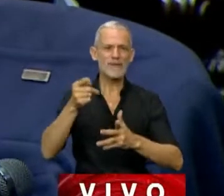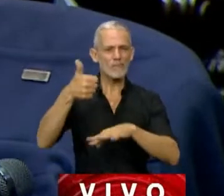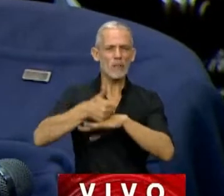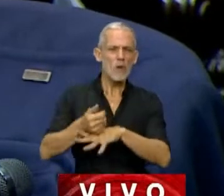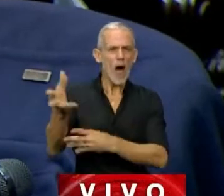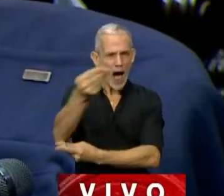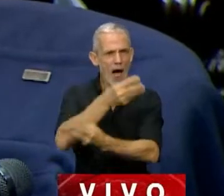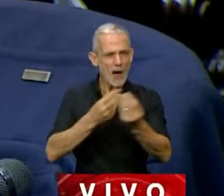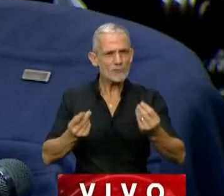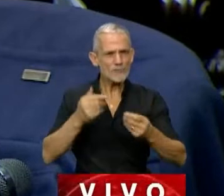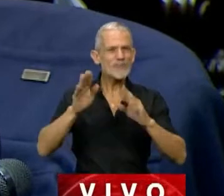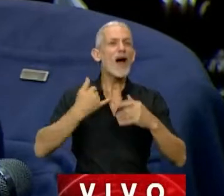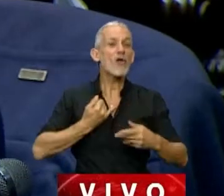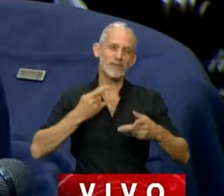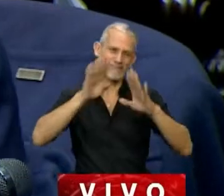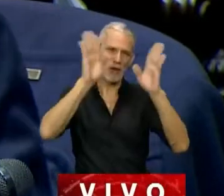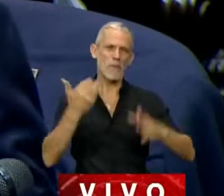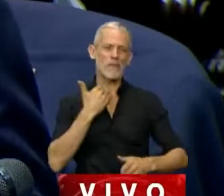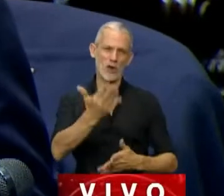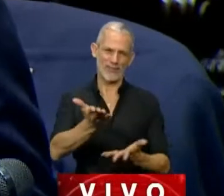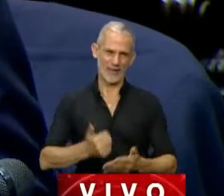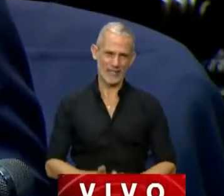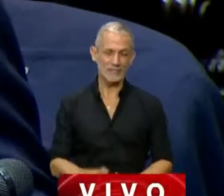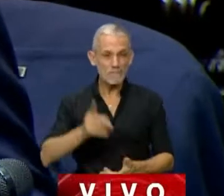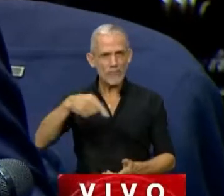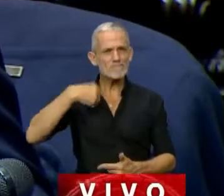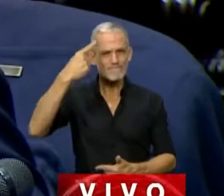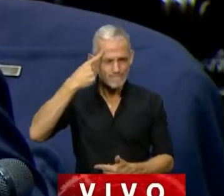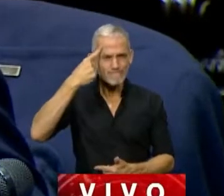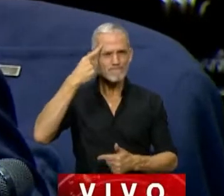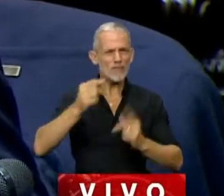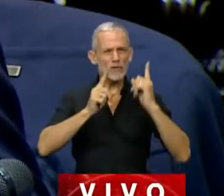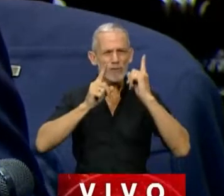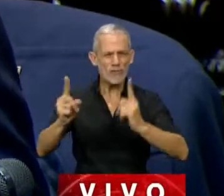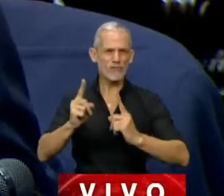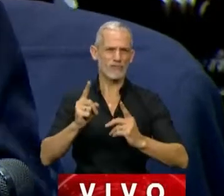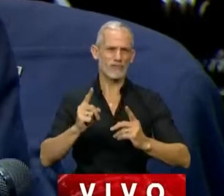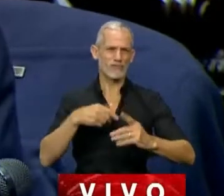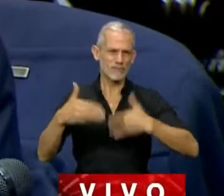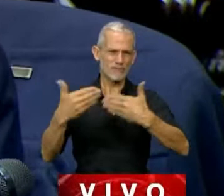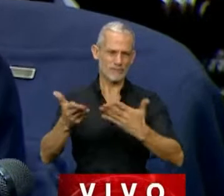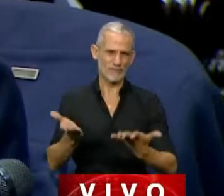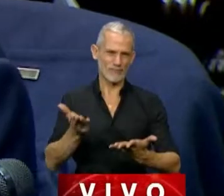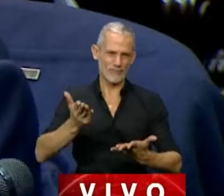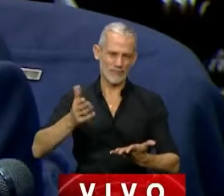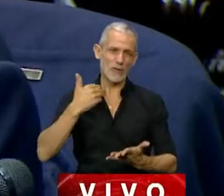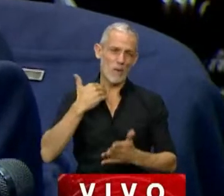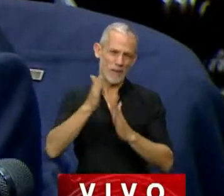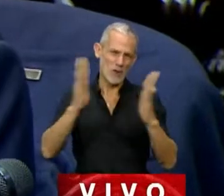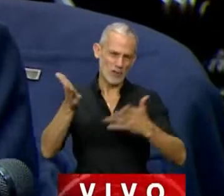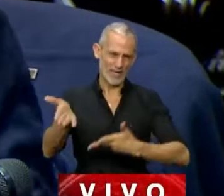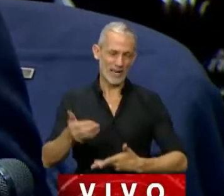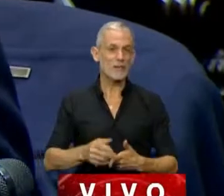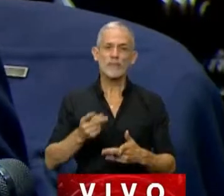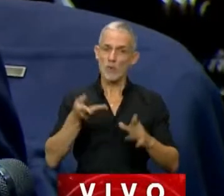de solidaridad. Y eso es lo que nosotros creemos que tenemos que sostener y es lo que estamos haciendo en este debate.